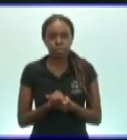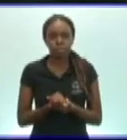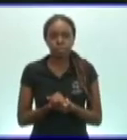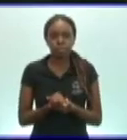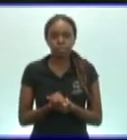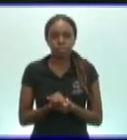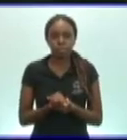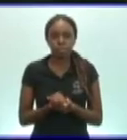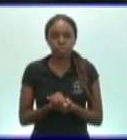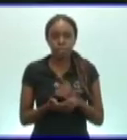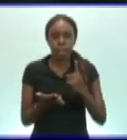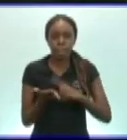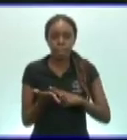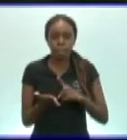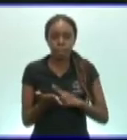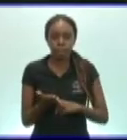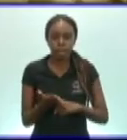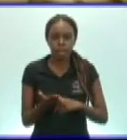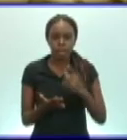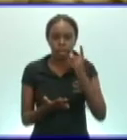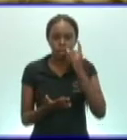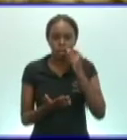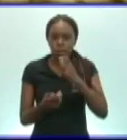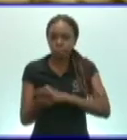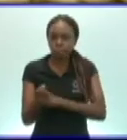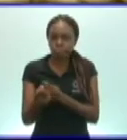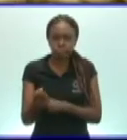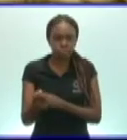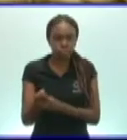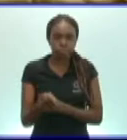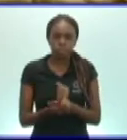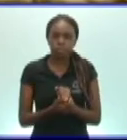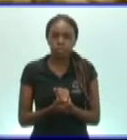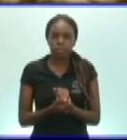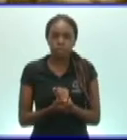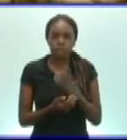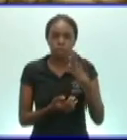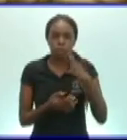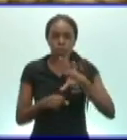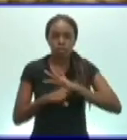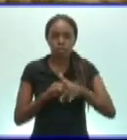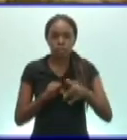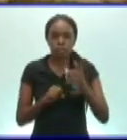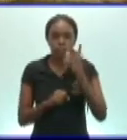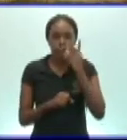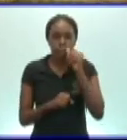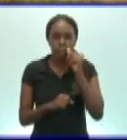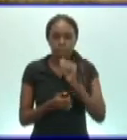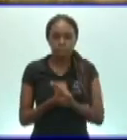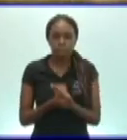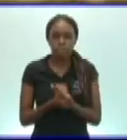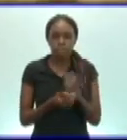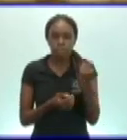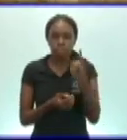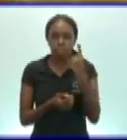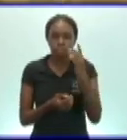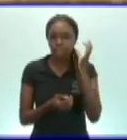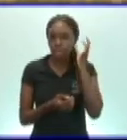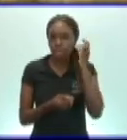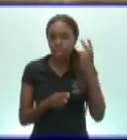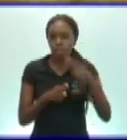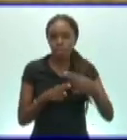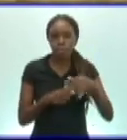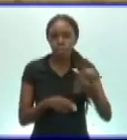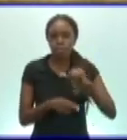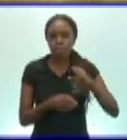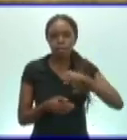Su padre era un hombre muy conservador. 4 hermanos tuvo Carlos Manuel. Borjita, llamada como la madre, y sobre